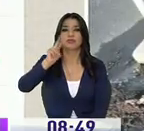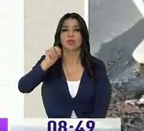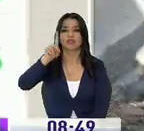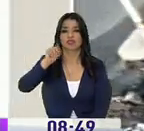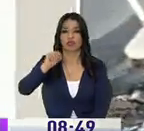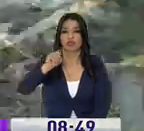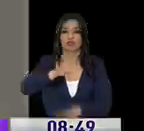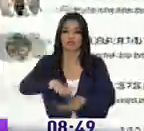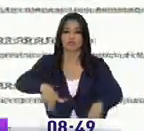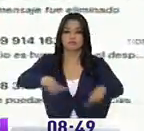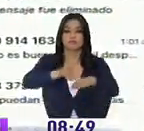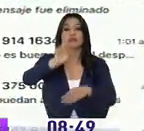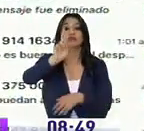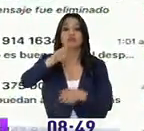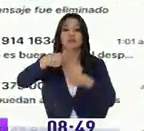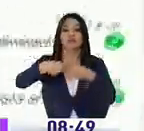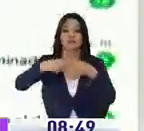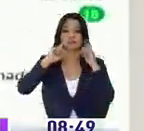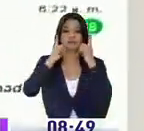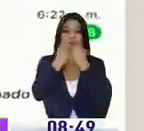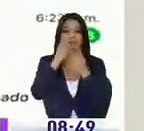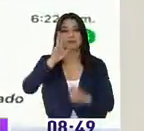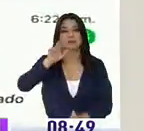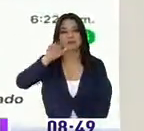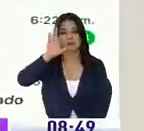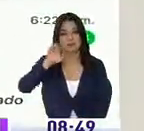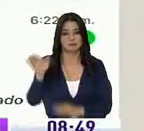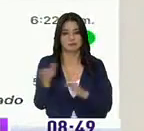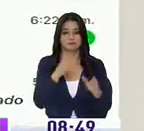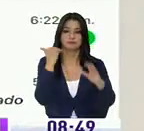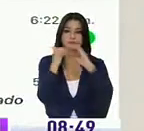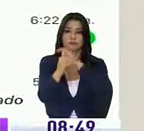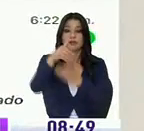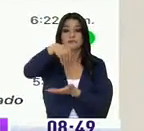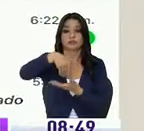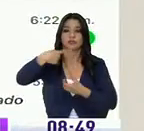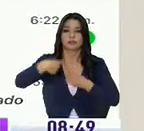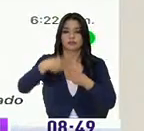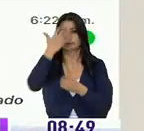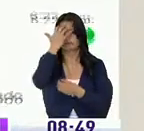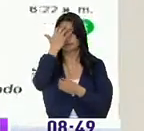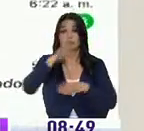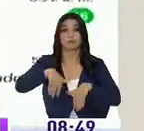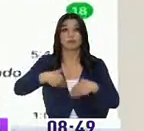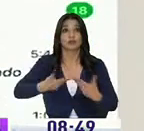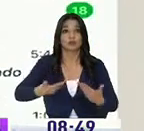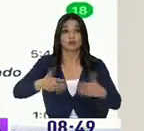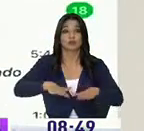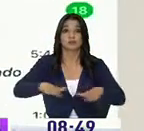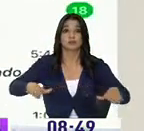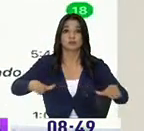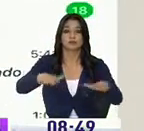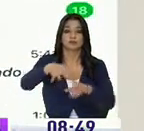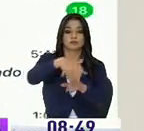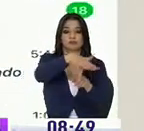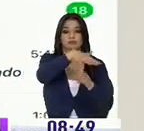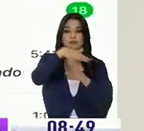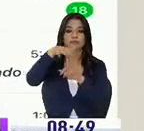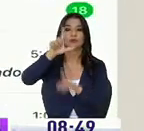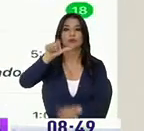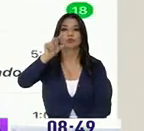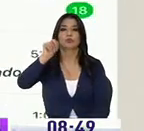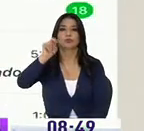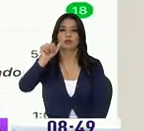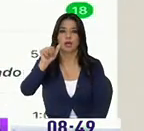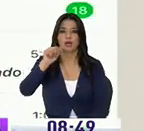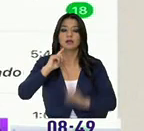Rita en el sur. Les escribo desde el centro de Quito con la preocupación por el estado de abandono que se encuentra el Parque La Luna, ubicado en el